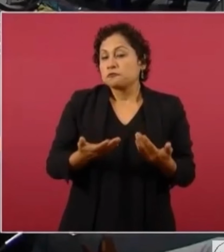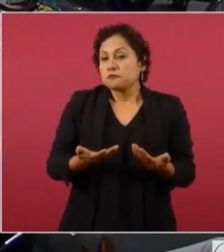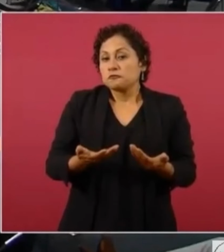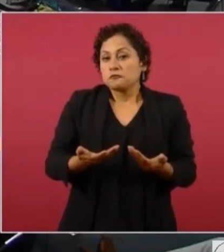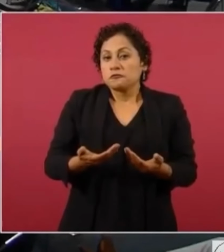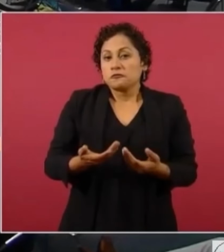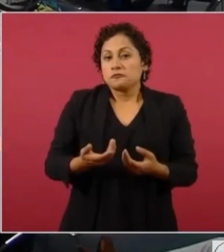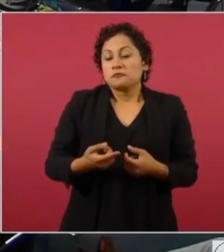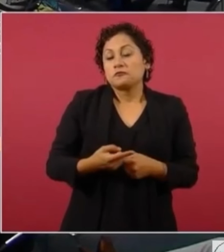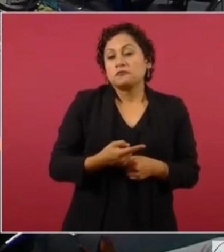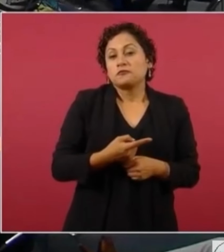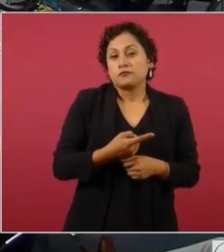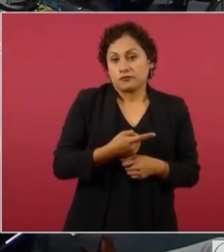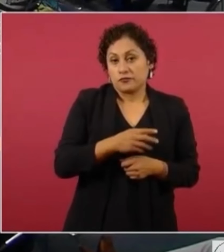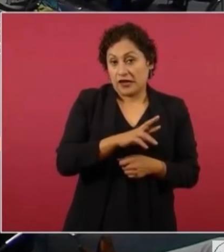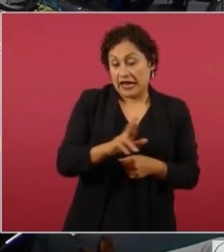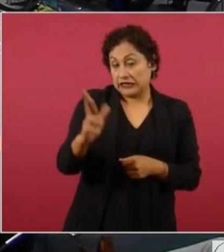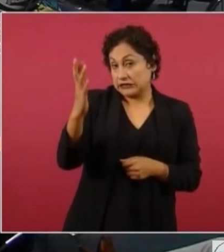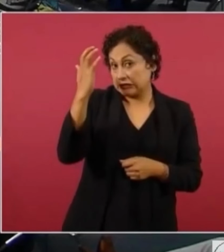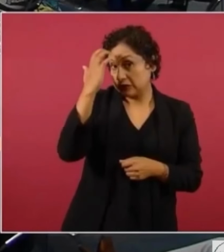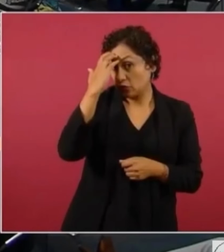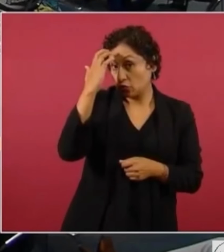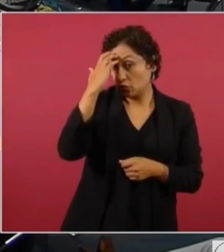haya reconocido